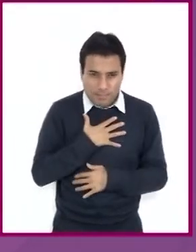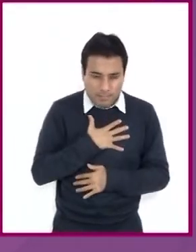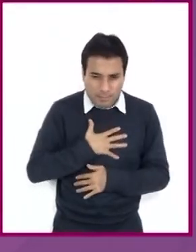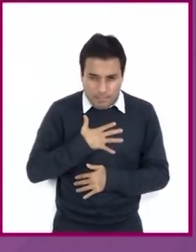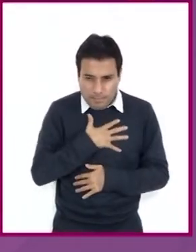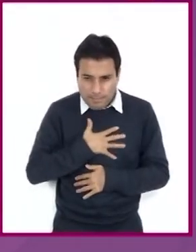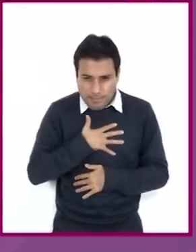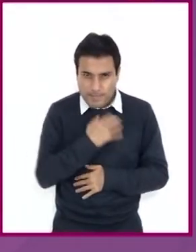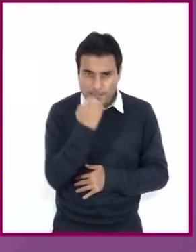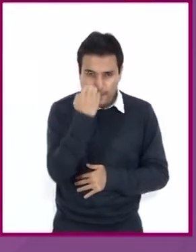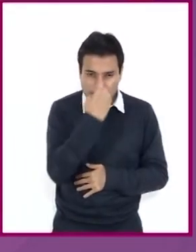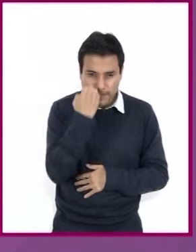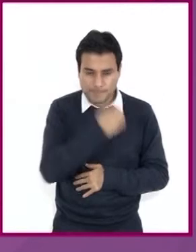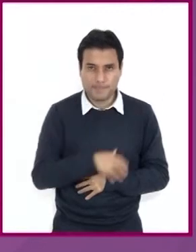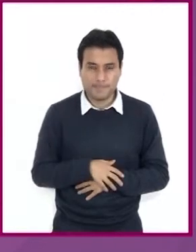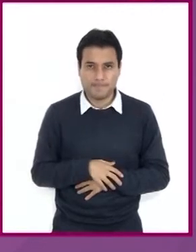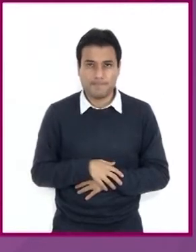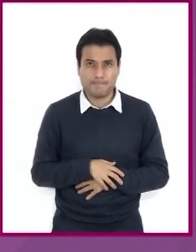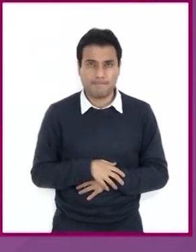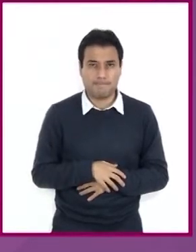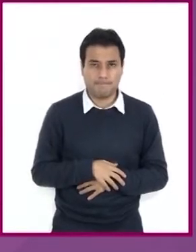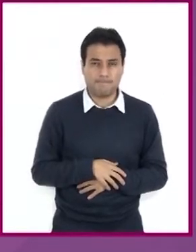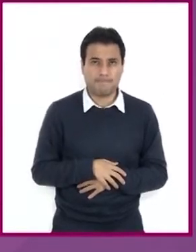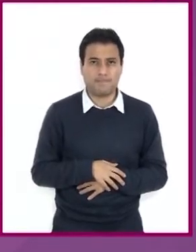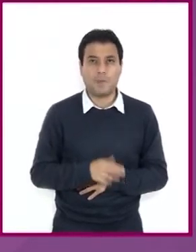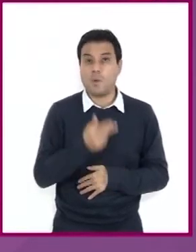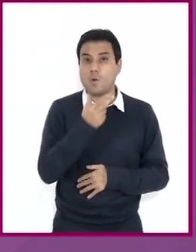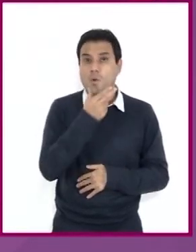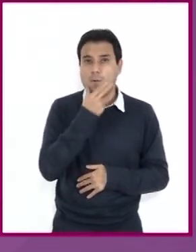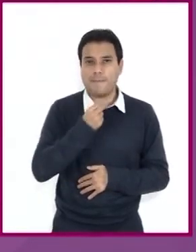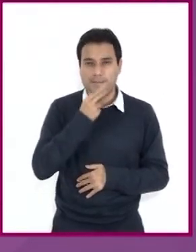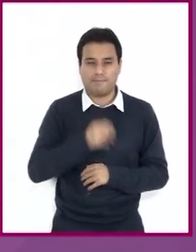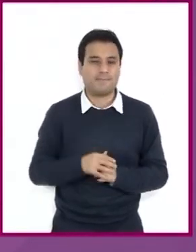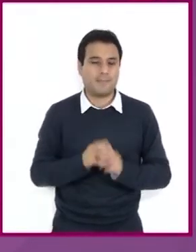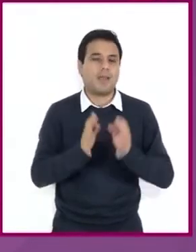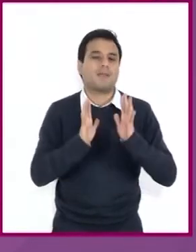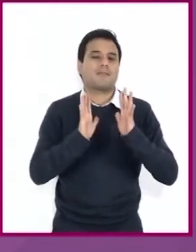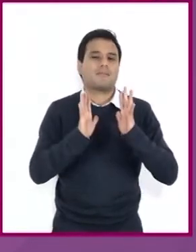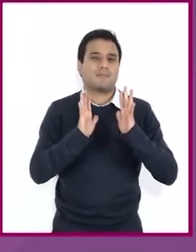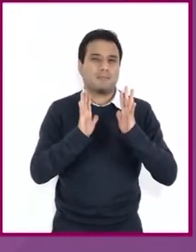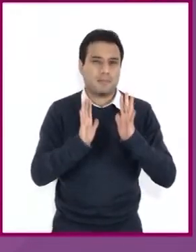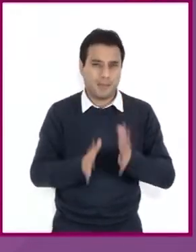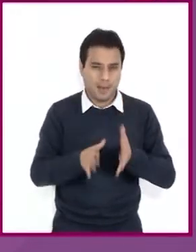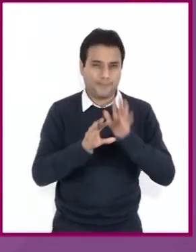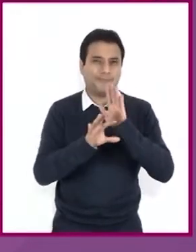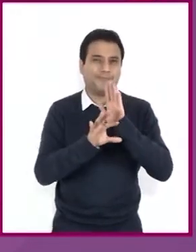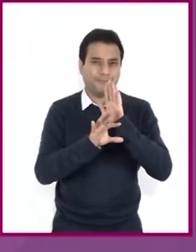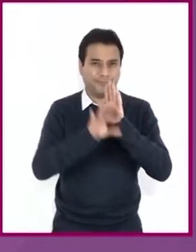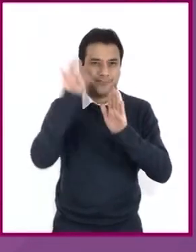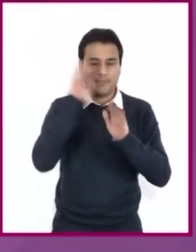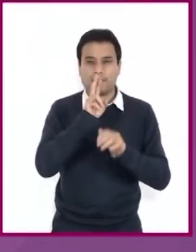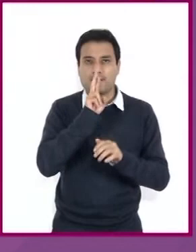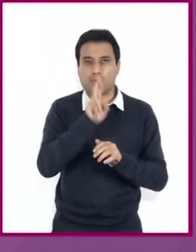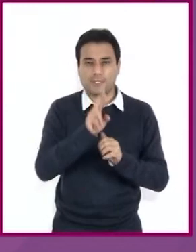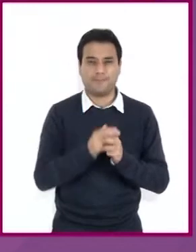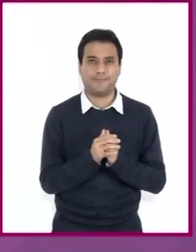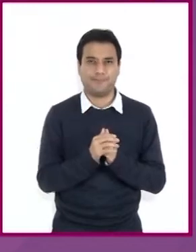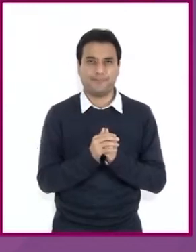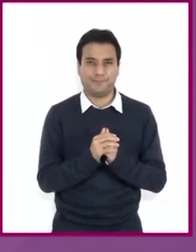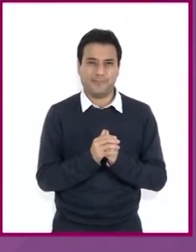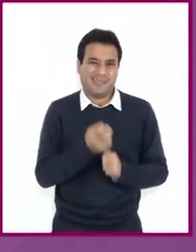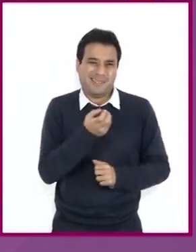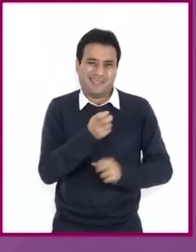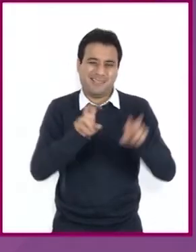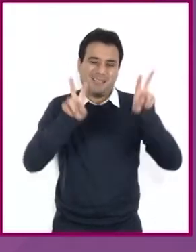tipo de frascos. Pasteur pudo responder muchas de las preguntas que todavía rodeaban la cuestión, acerca